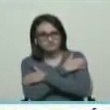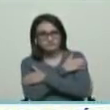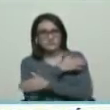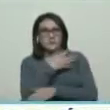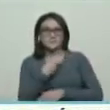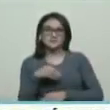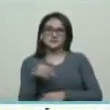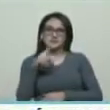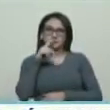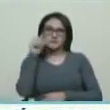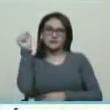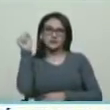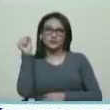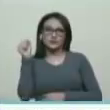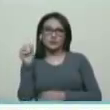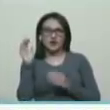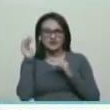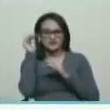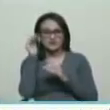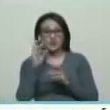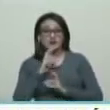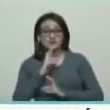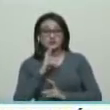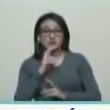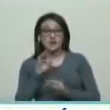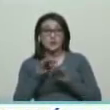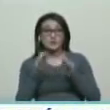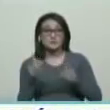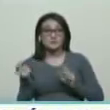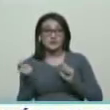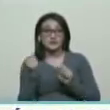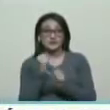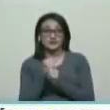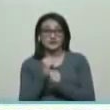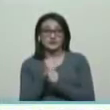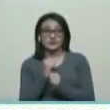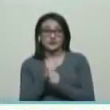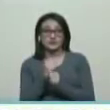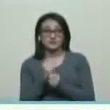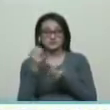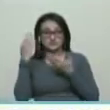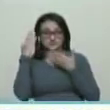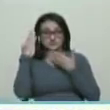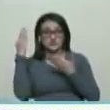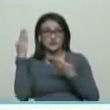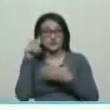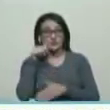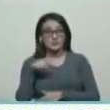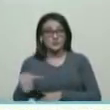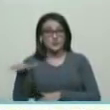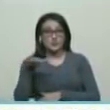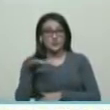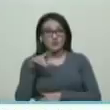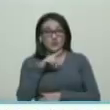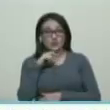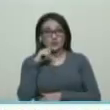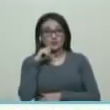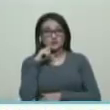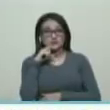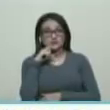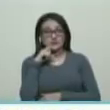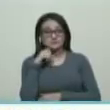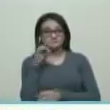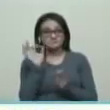Maduro, que está atento a los resultados de esta mesa de trabajo. Saludar al pueblo de Rusia a través de